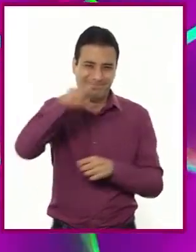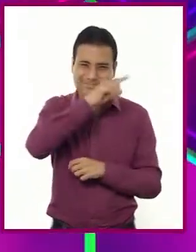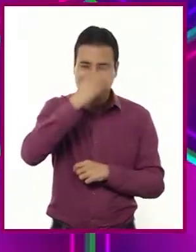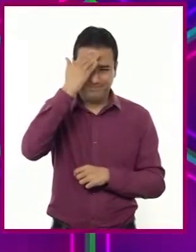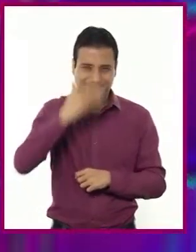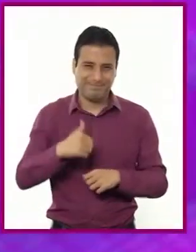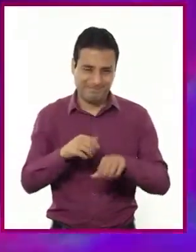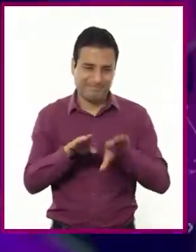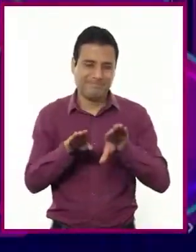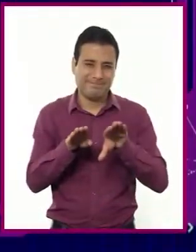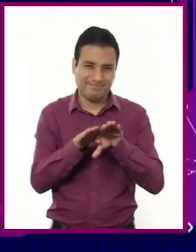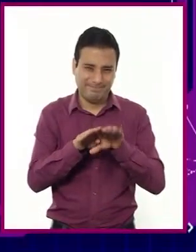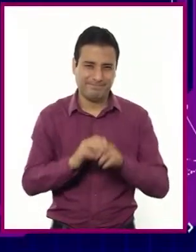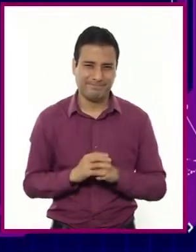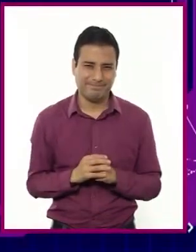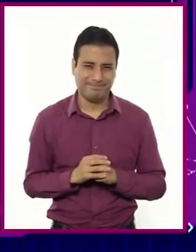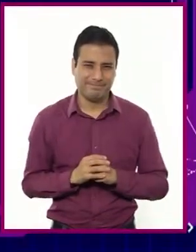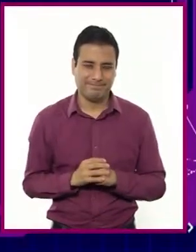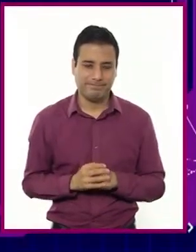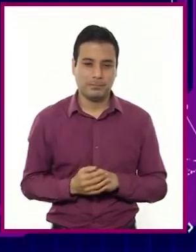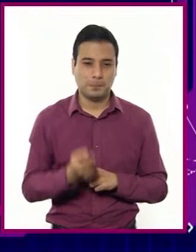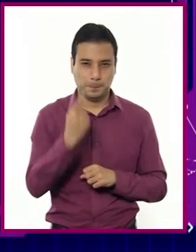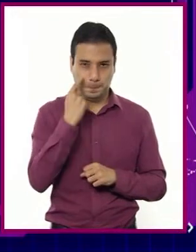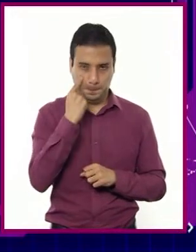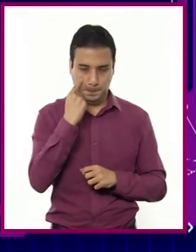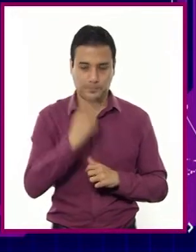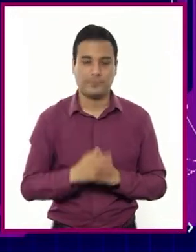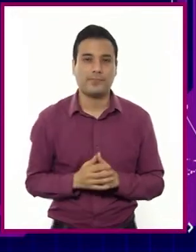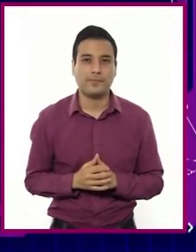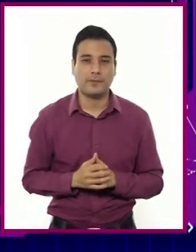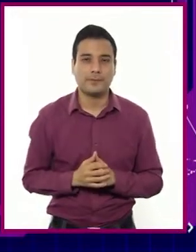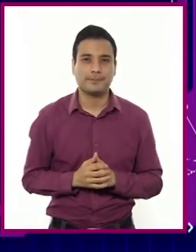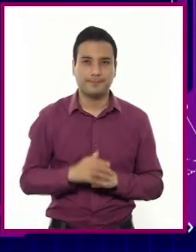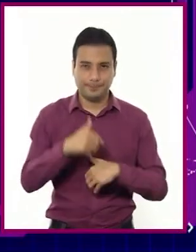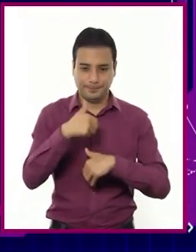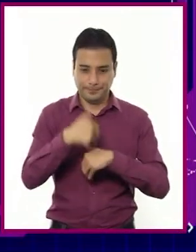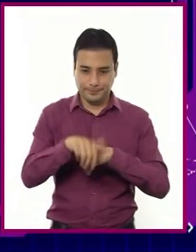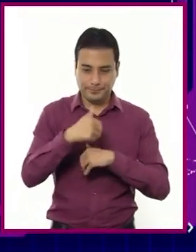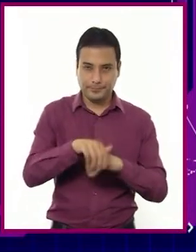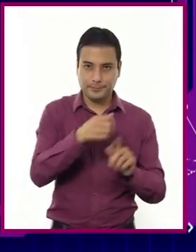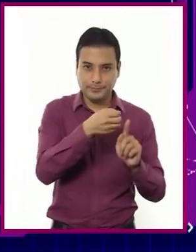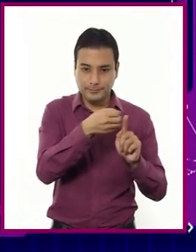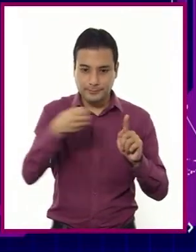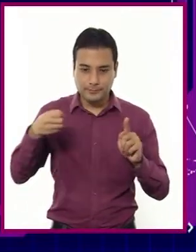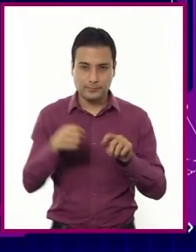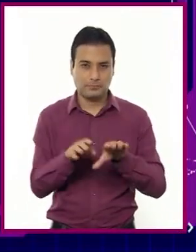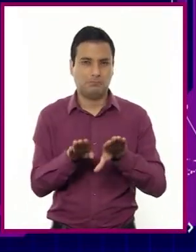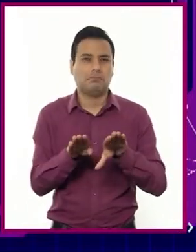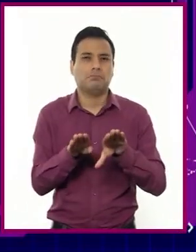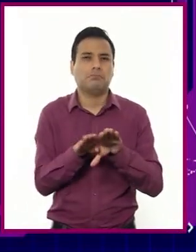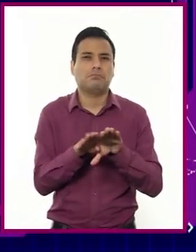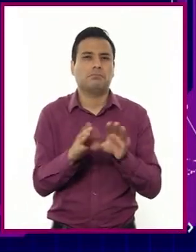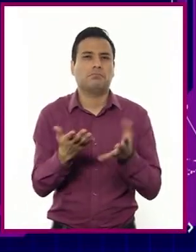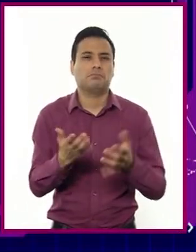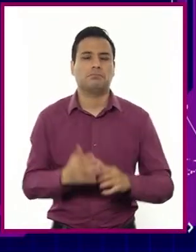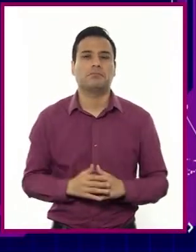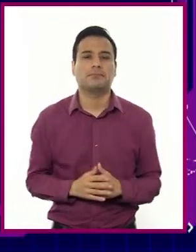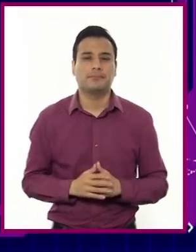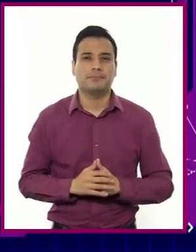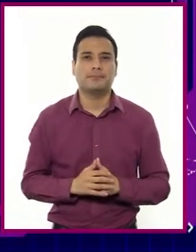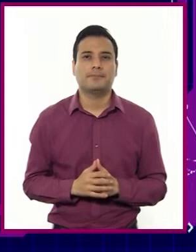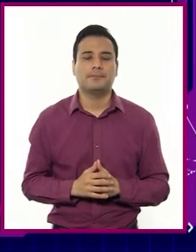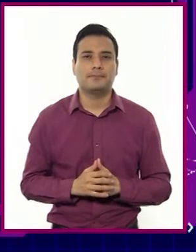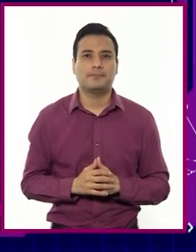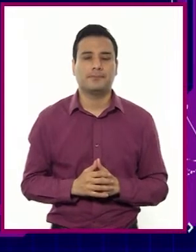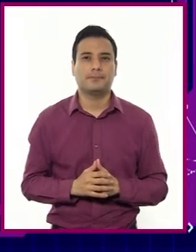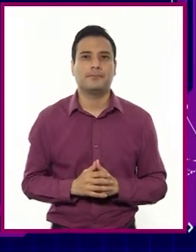ecuación. Pasemos del lenguaje común al algebraico. Los años que tienen que pasar es el dato